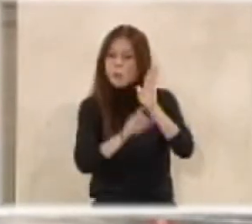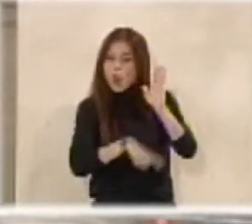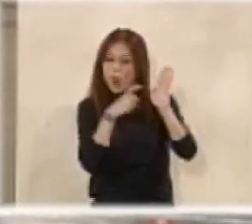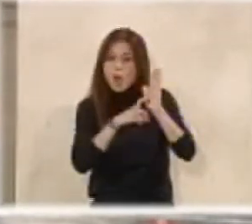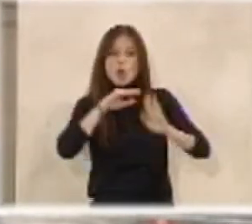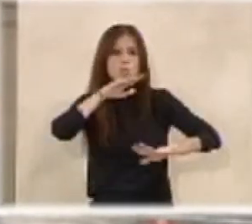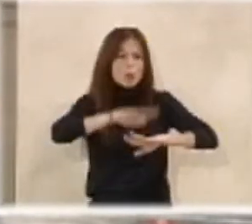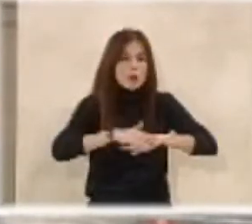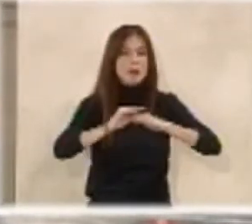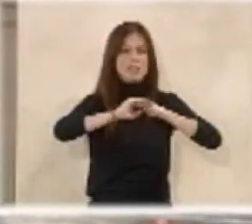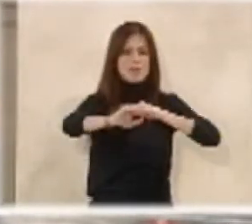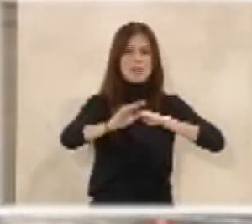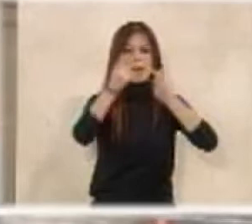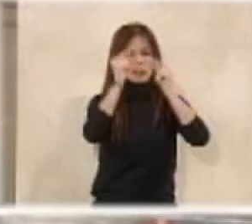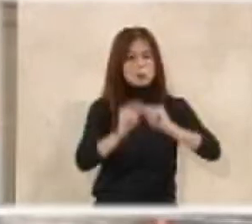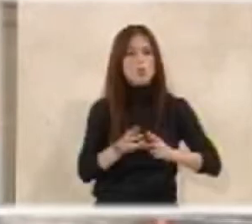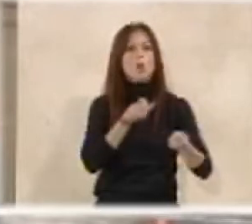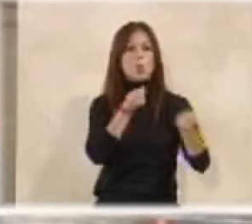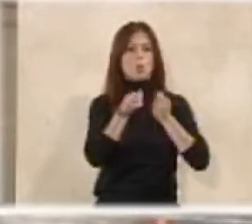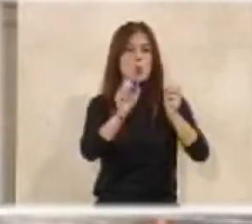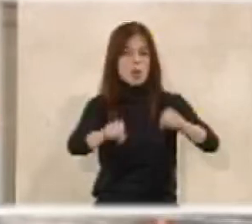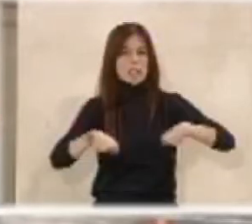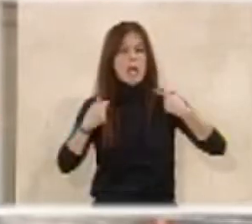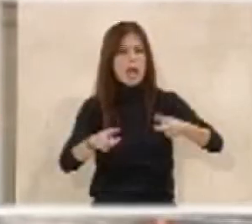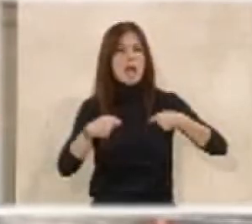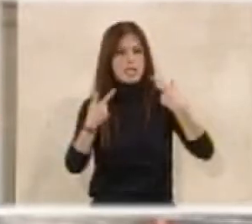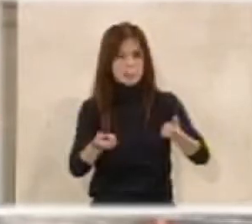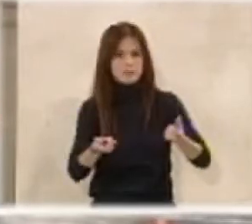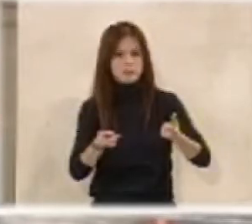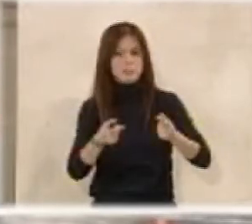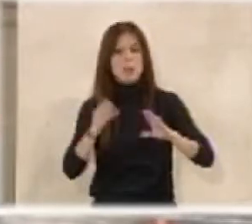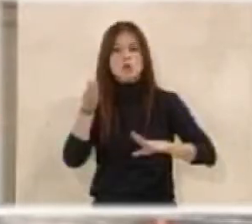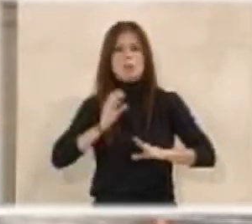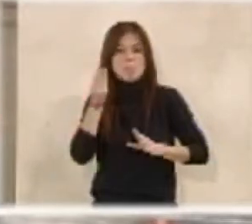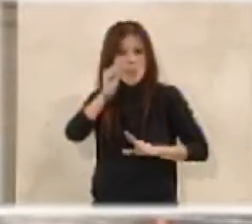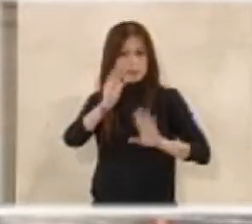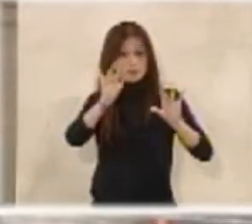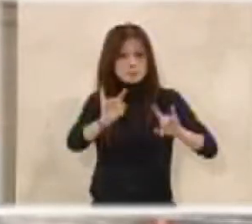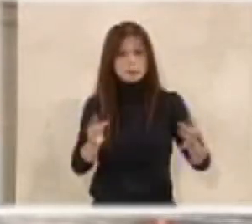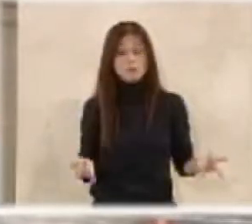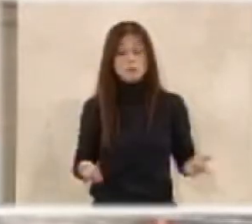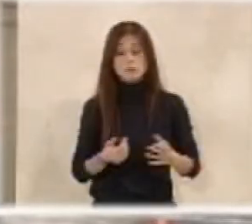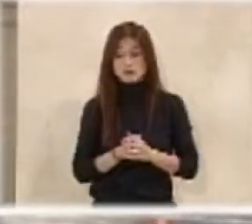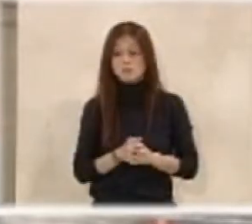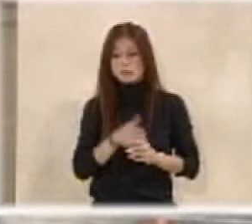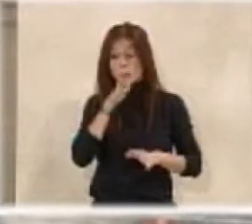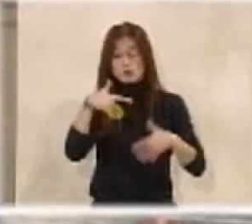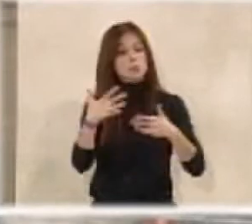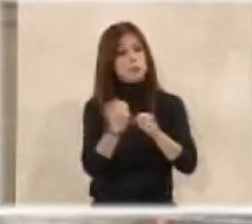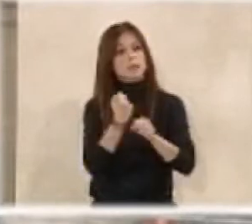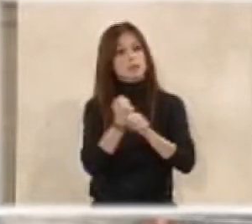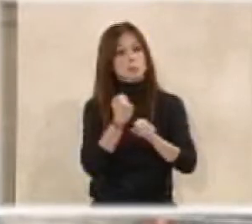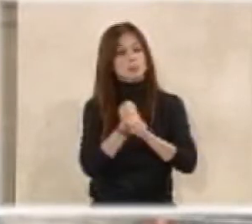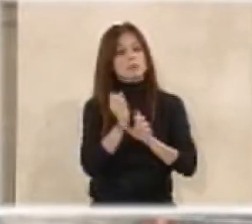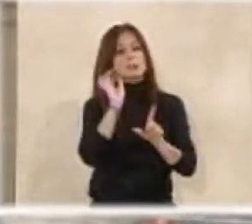la estabilidad presupuestaria, el control del gasto, y es la subida de su sueldo. Y en eso estamos trabajando.